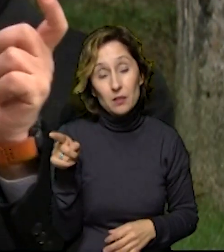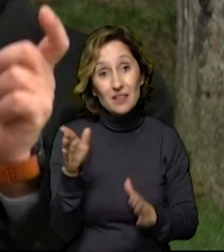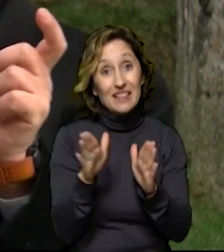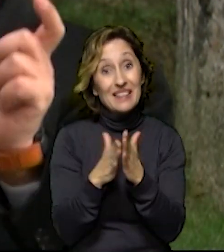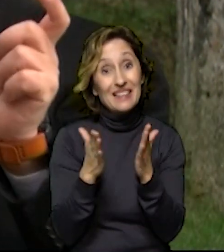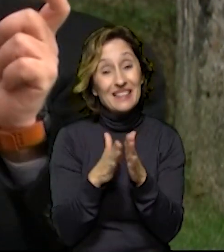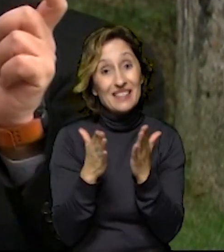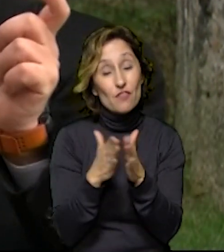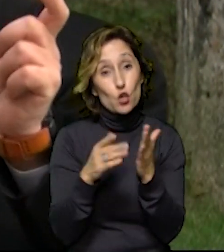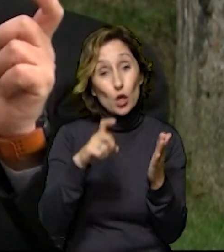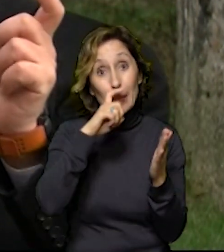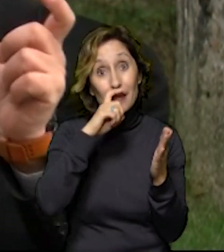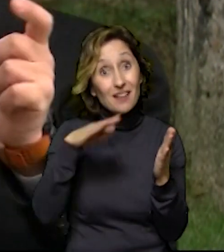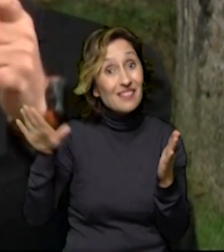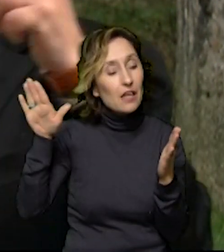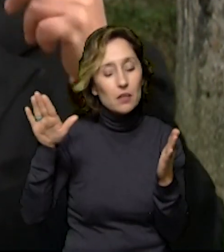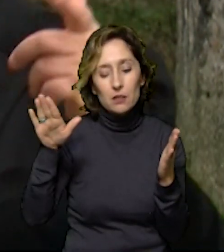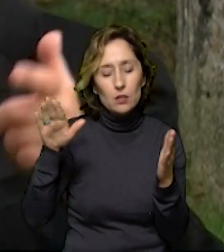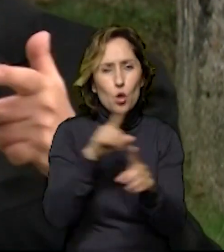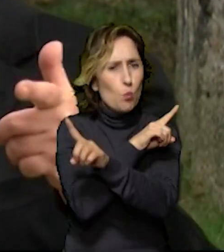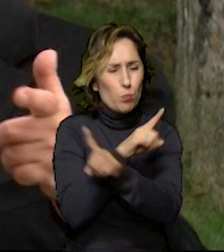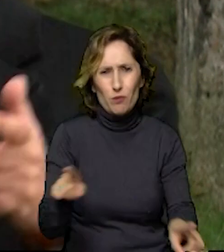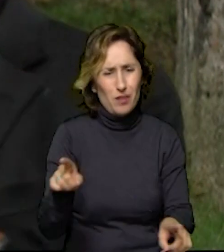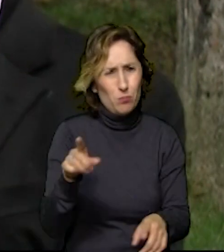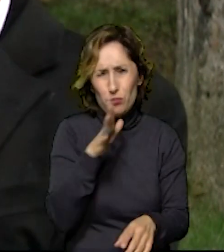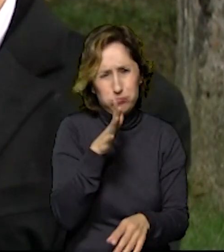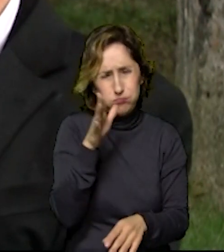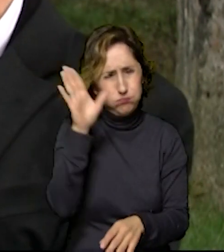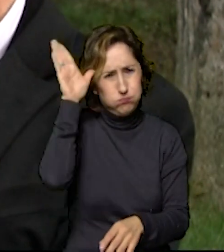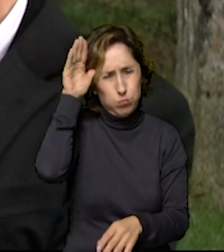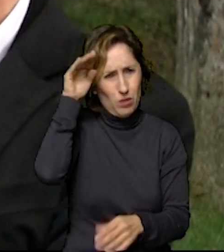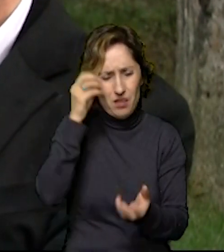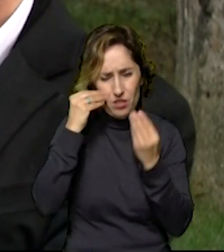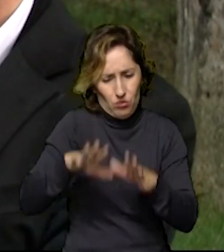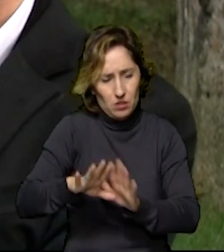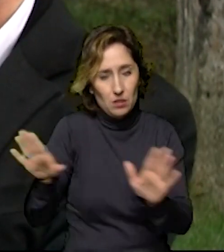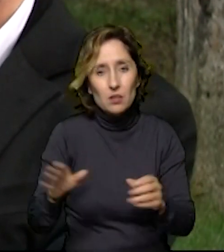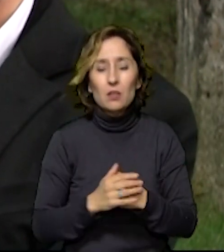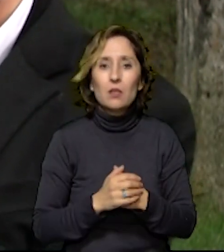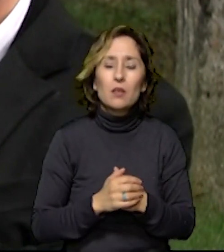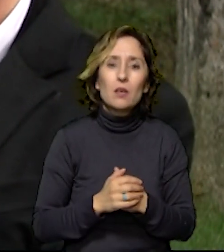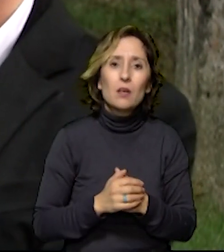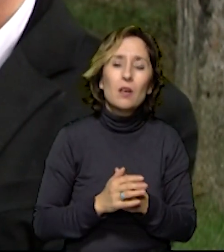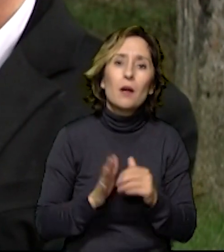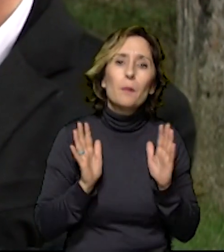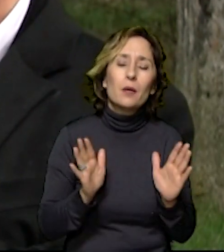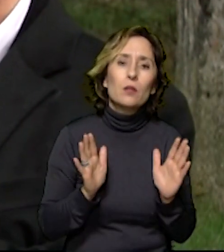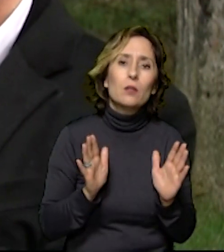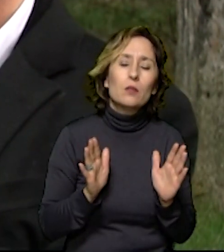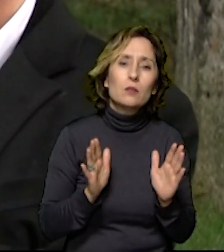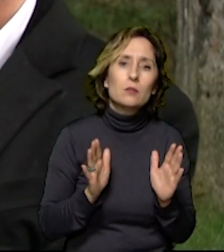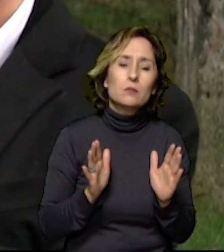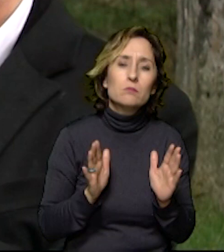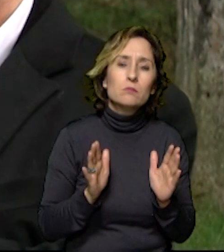de Hitler porque era evidentemente una apología de una burrada histórica, ¿no? Pero se llega un